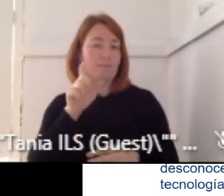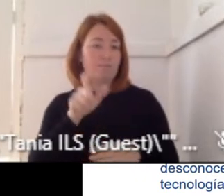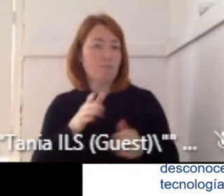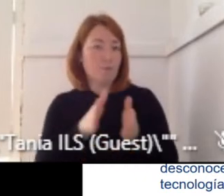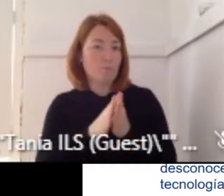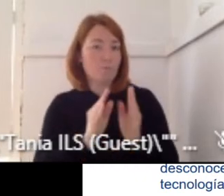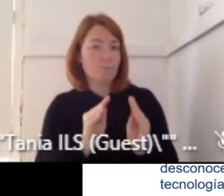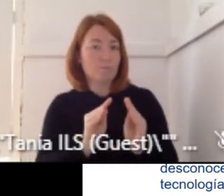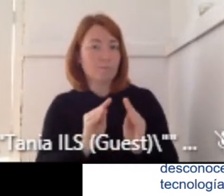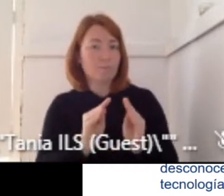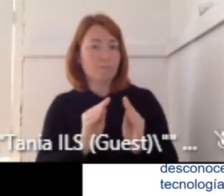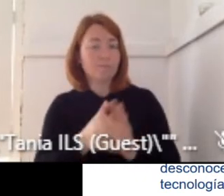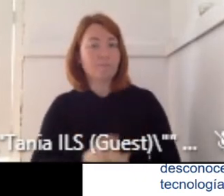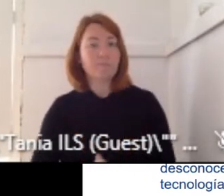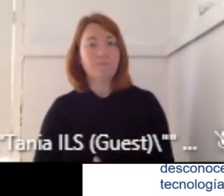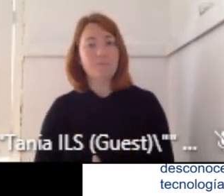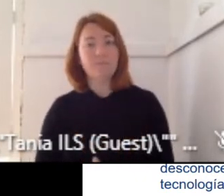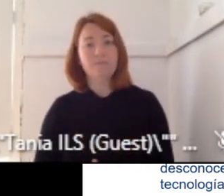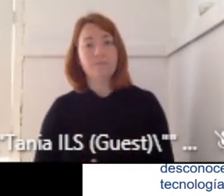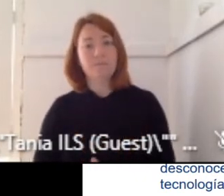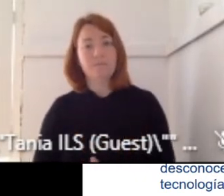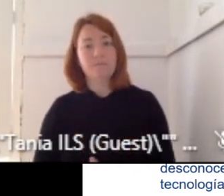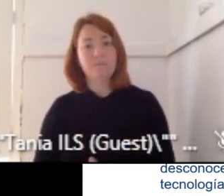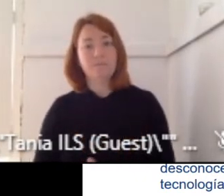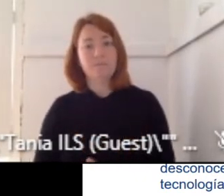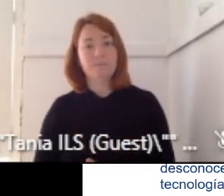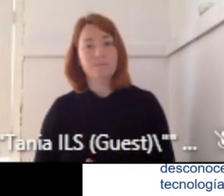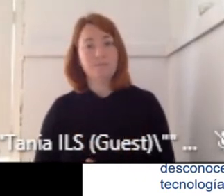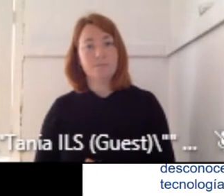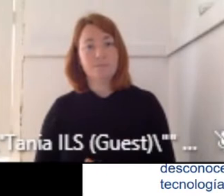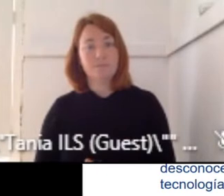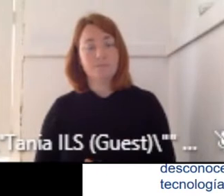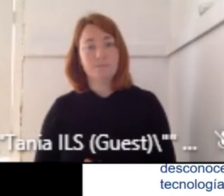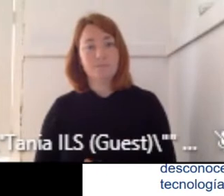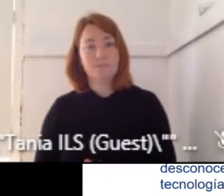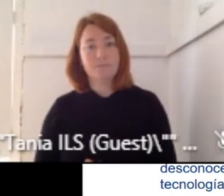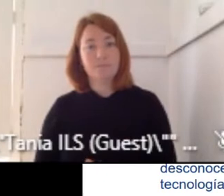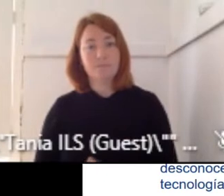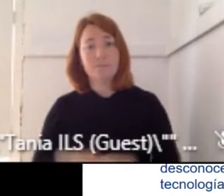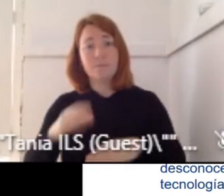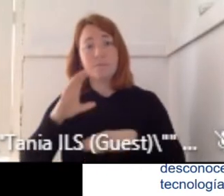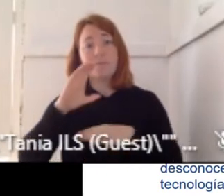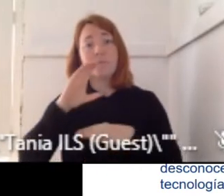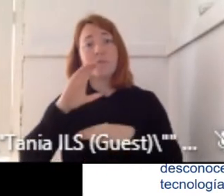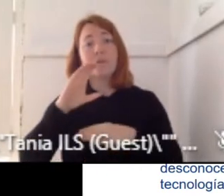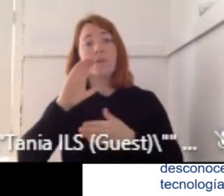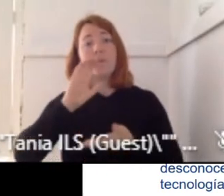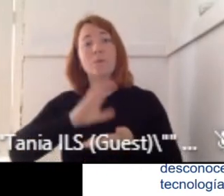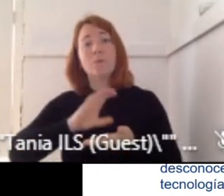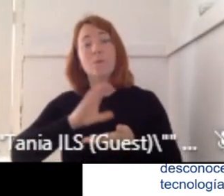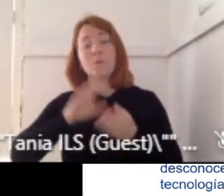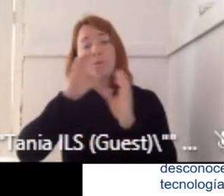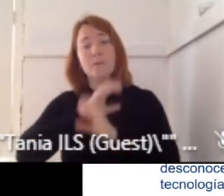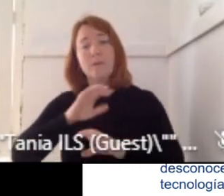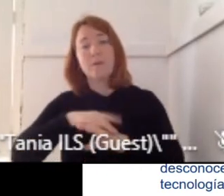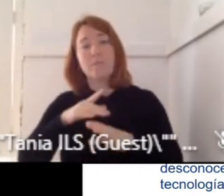Economía doméstica, inofensivo disfraz de los cursos de ciencia para mujeres, que yo creo que resume muy bien